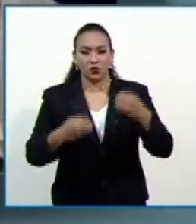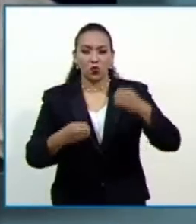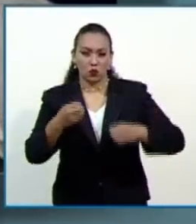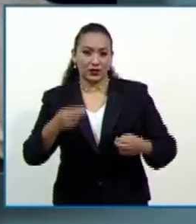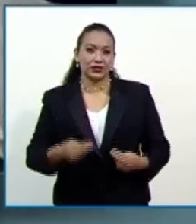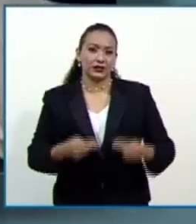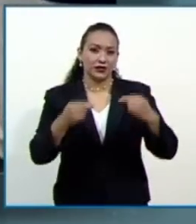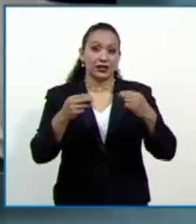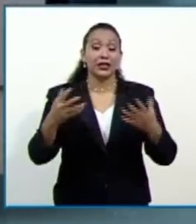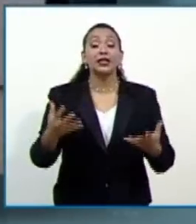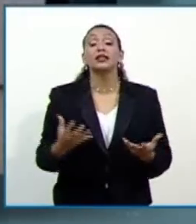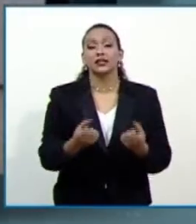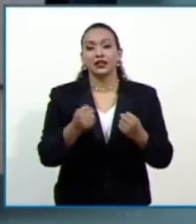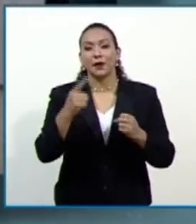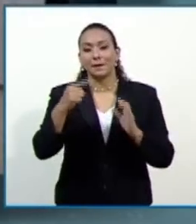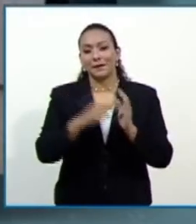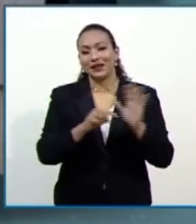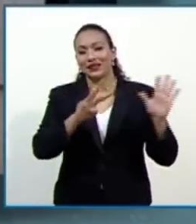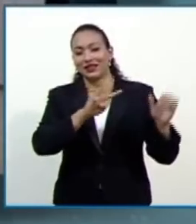se recuperaron